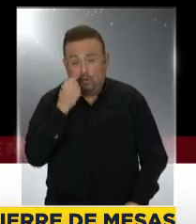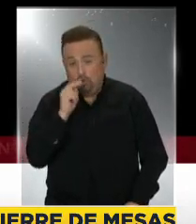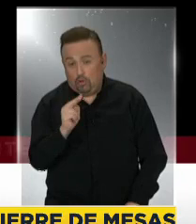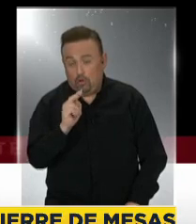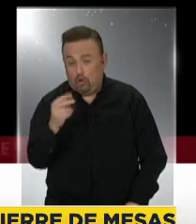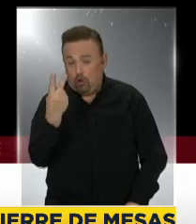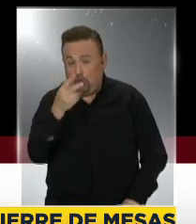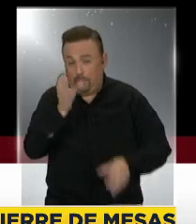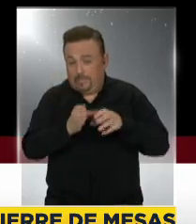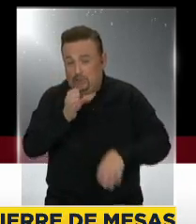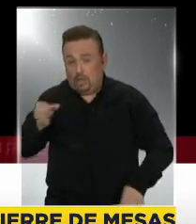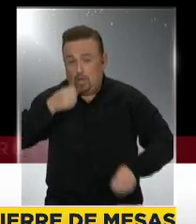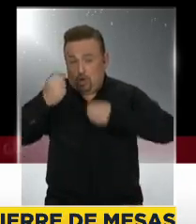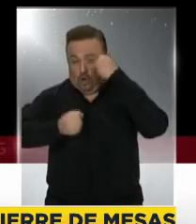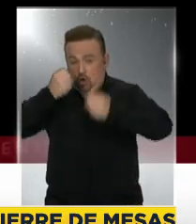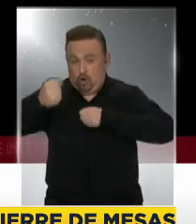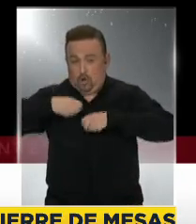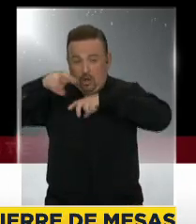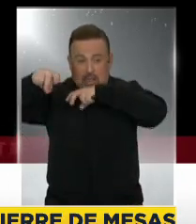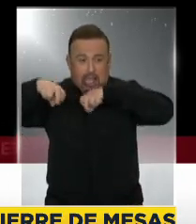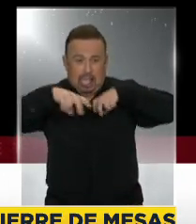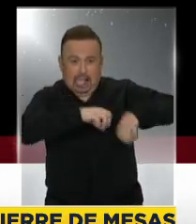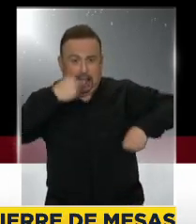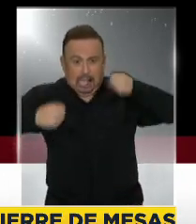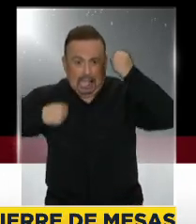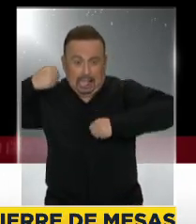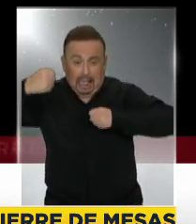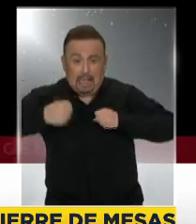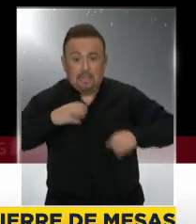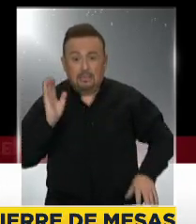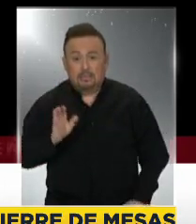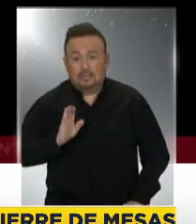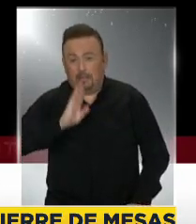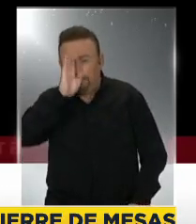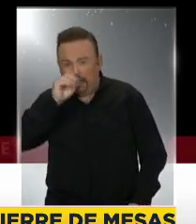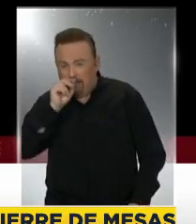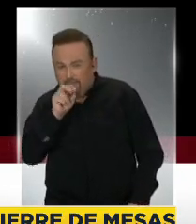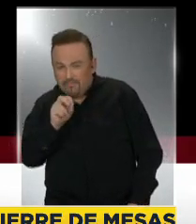dos personas corriendo, eventualmente arrancando, y un perro que se cruza